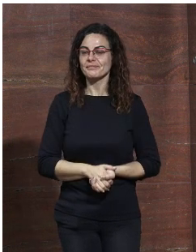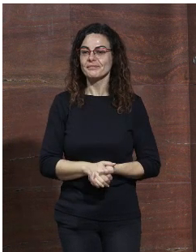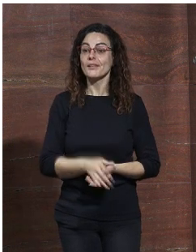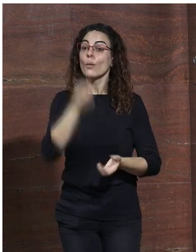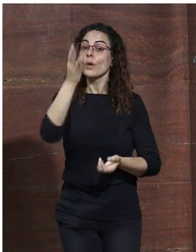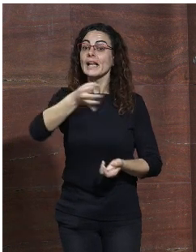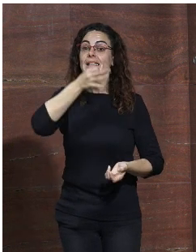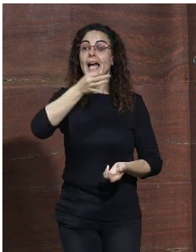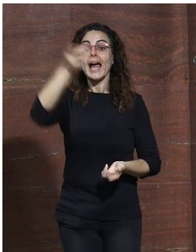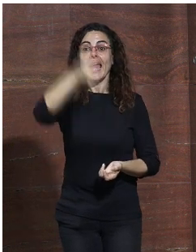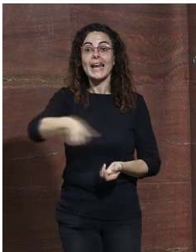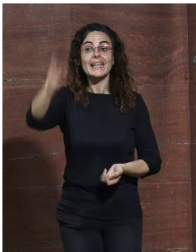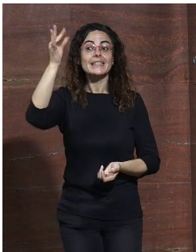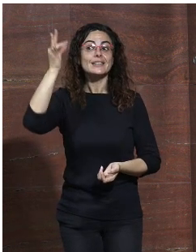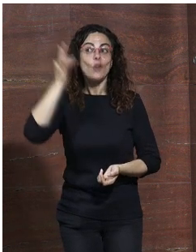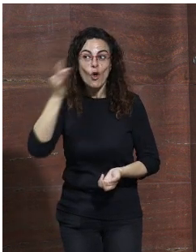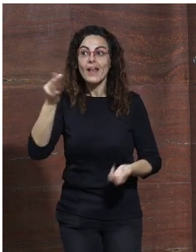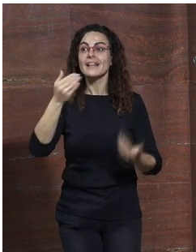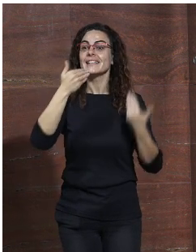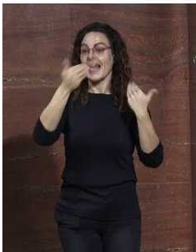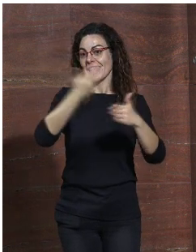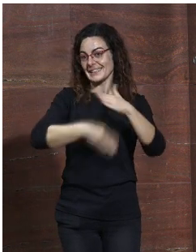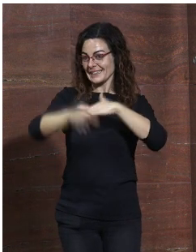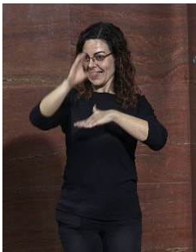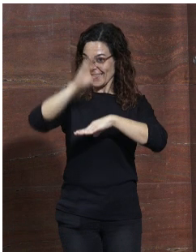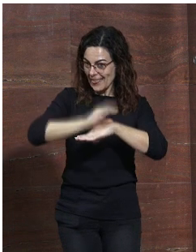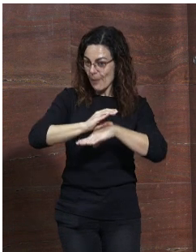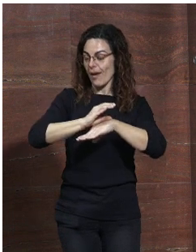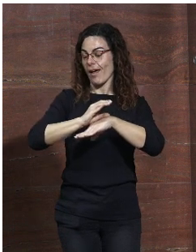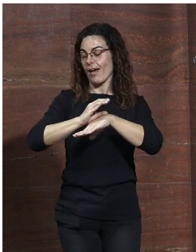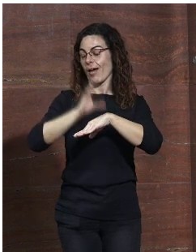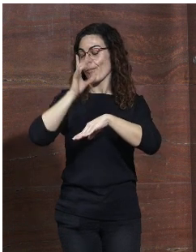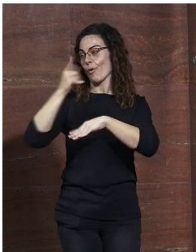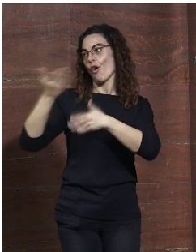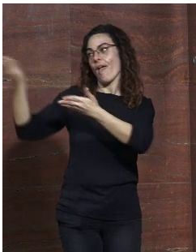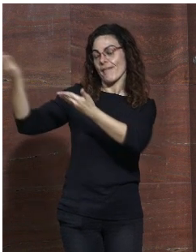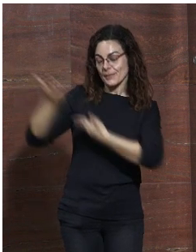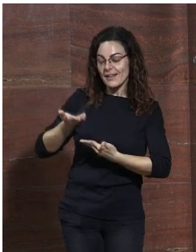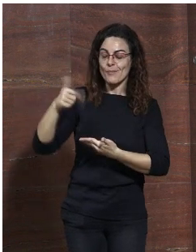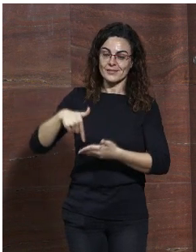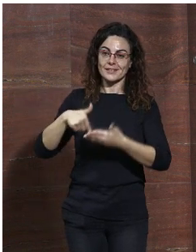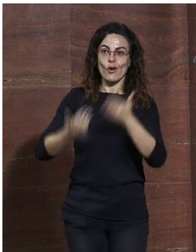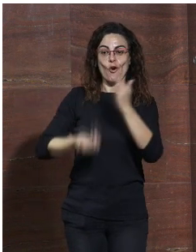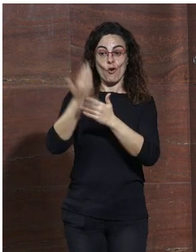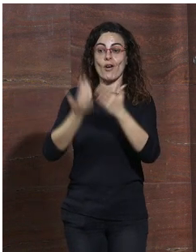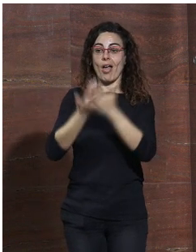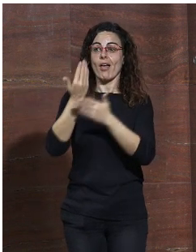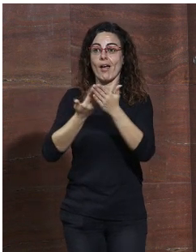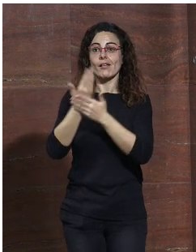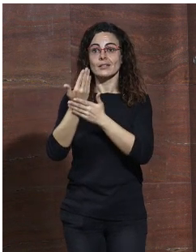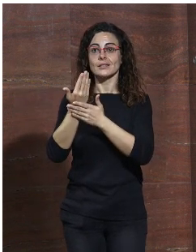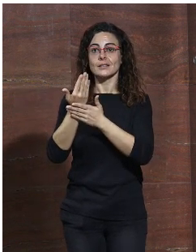buenas tardes a todas y muchas gracias al CEAPAD, querida Tatiana, por organizar estas jornadas que ubican